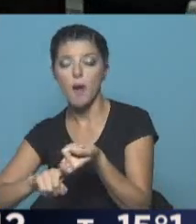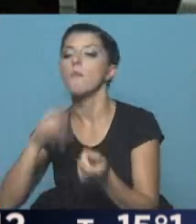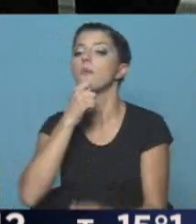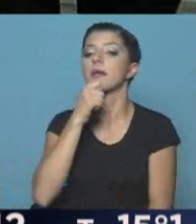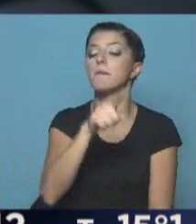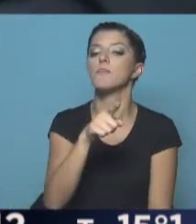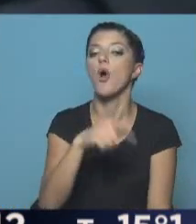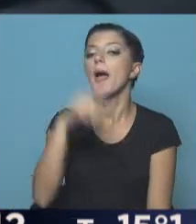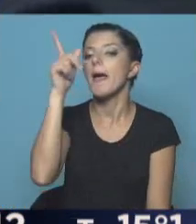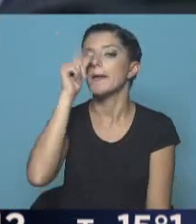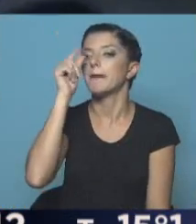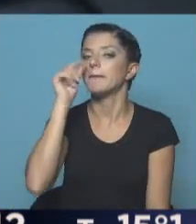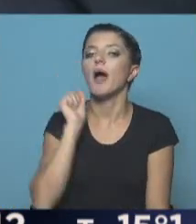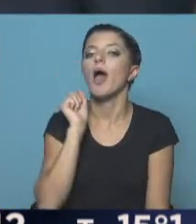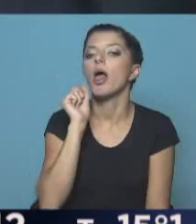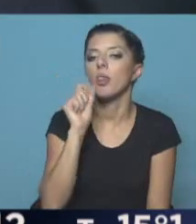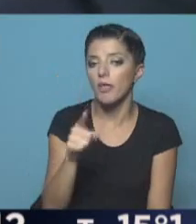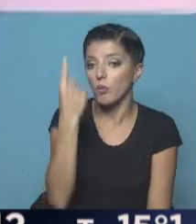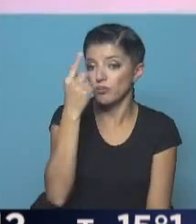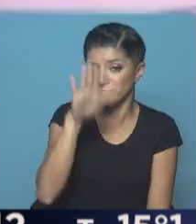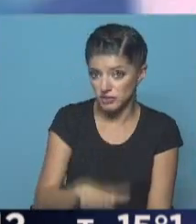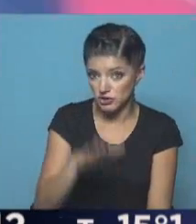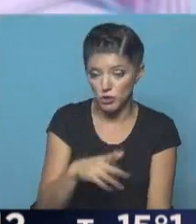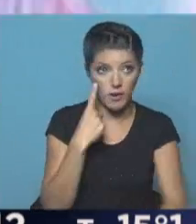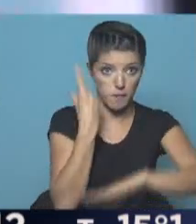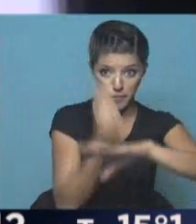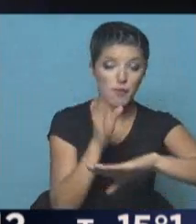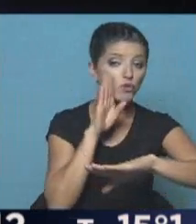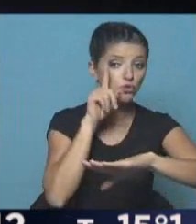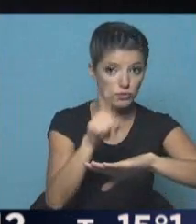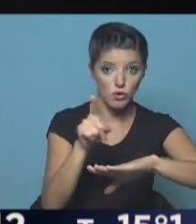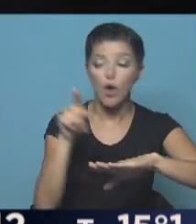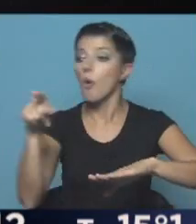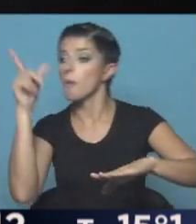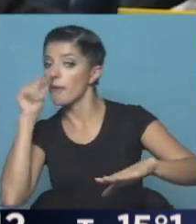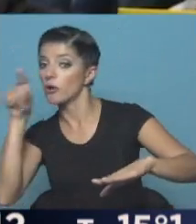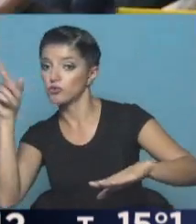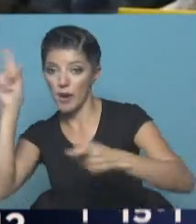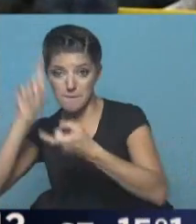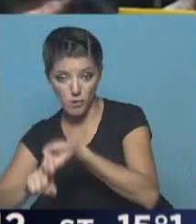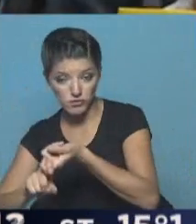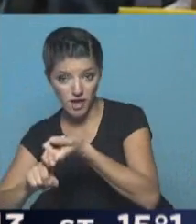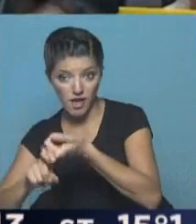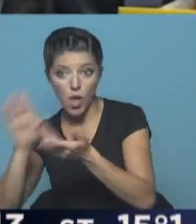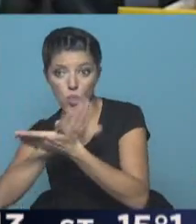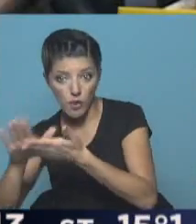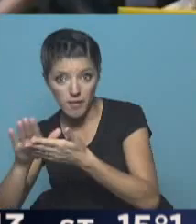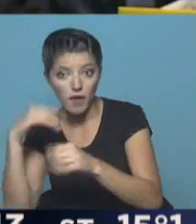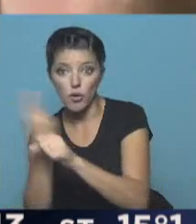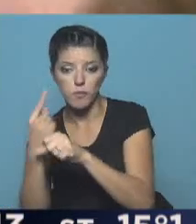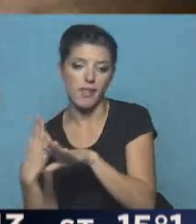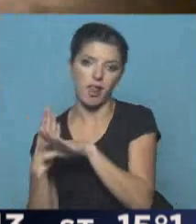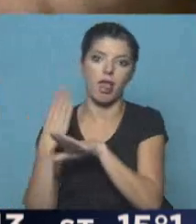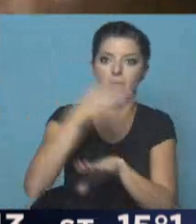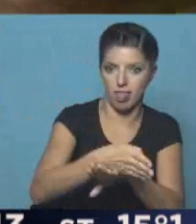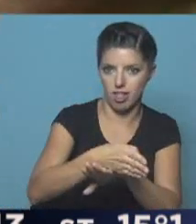padre de un chico que vive en los Estados Unidos con su mamá y el nuevo marido de la mamá.